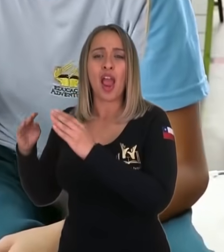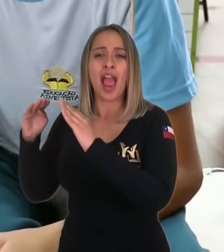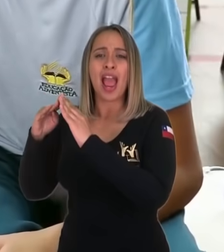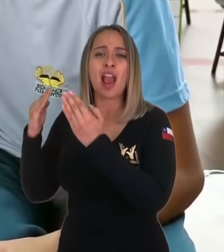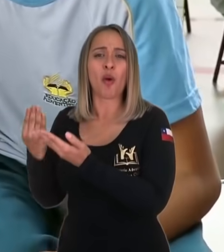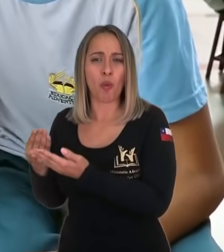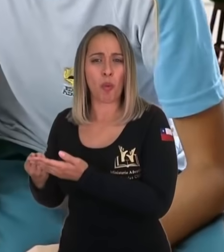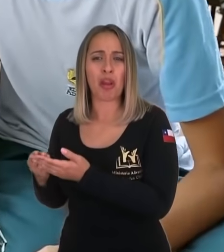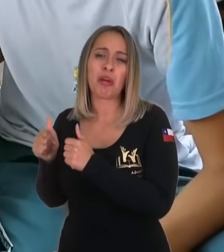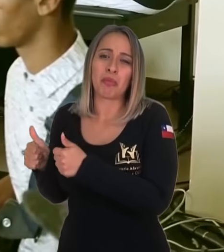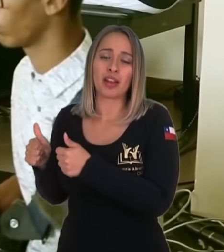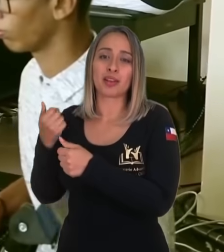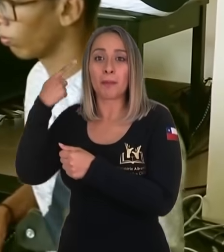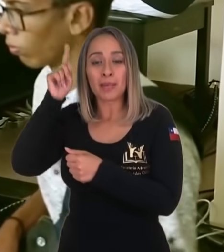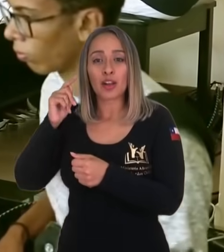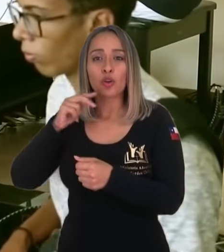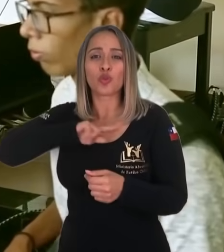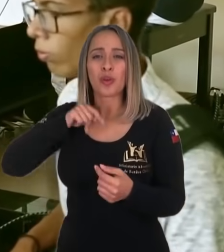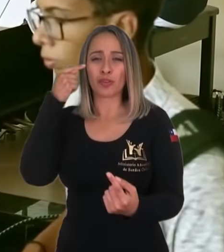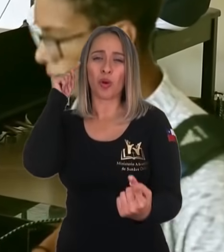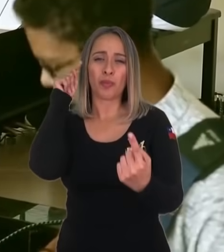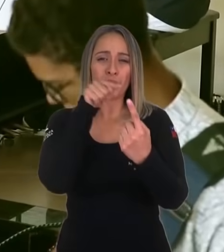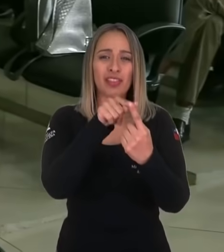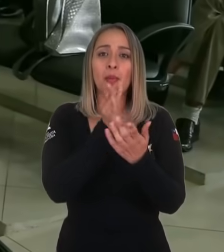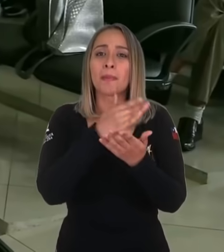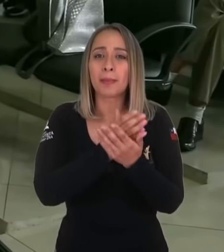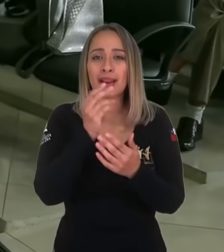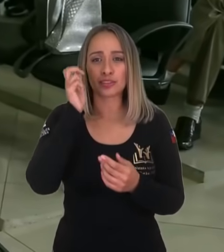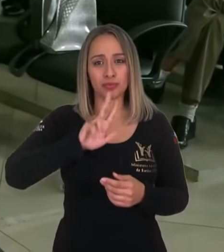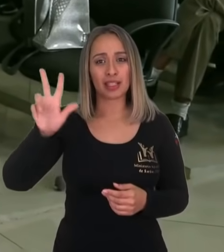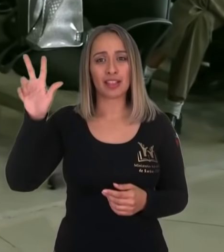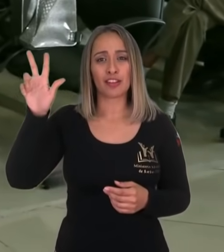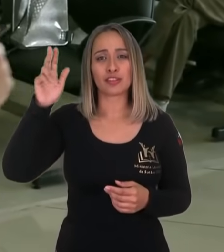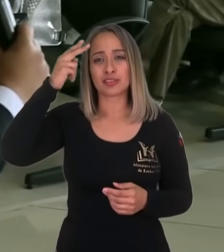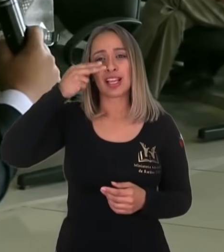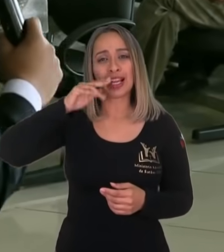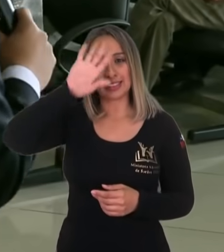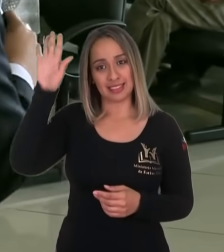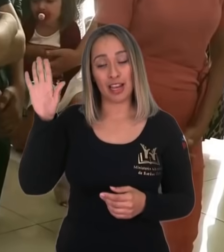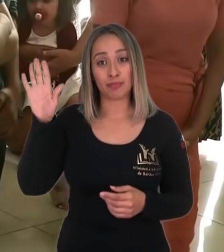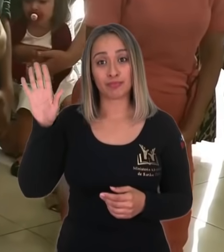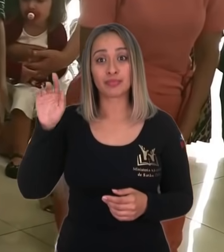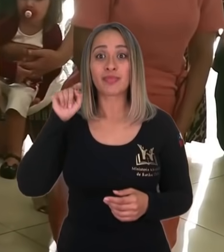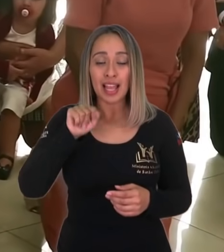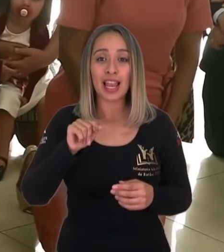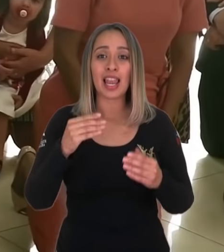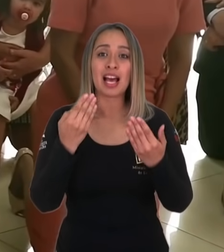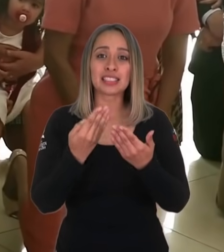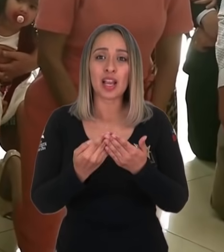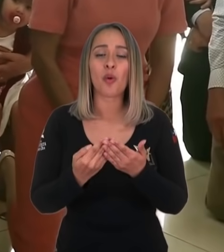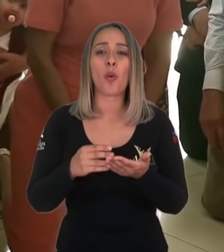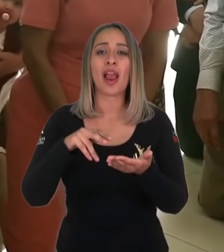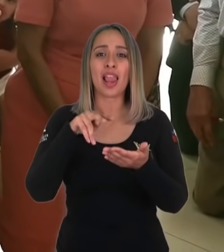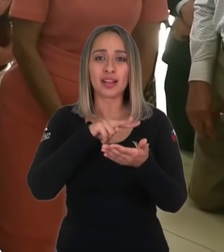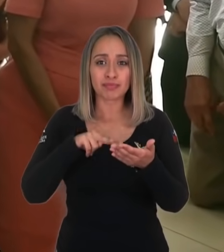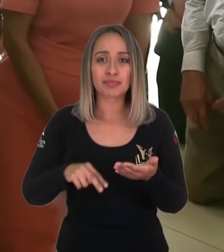mayor objetivo de nuestra familia es prepararnos para el cielo. En ese sentido, la educación adventista tiene un papel muy